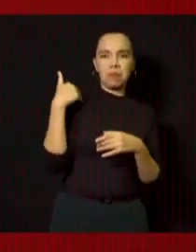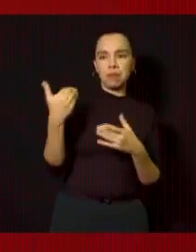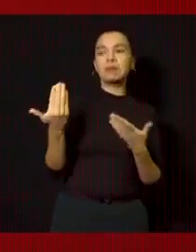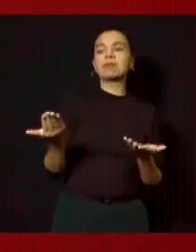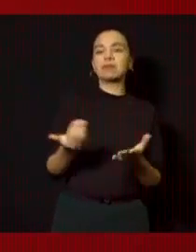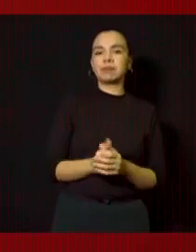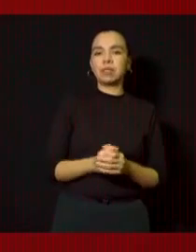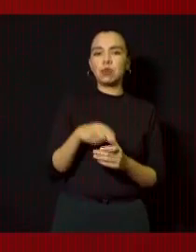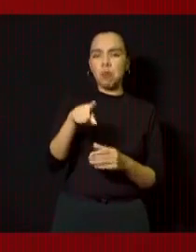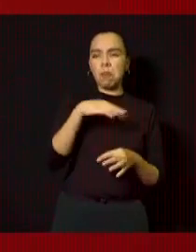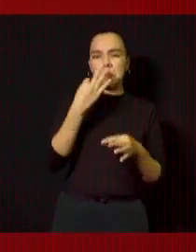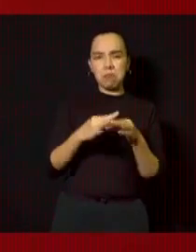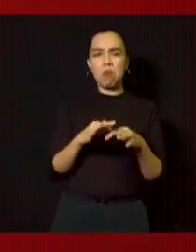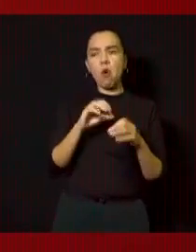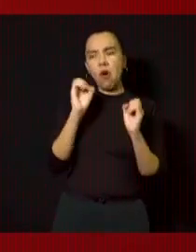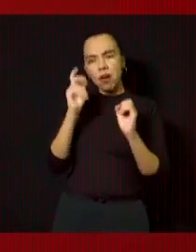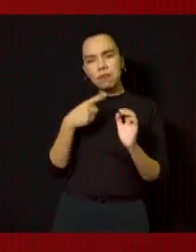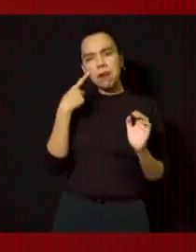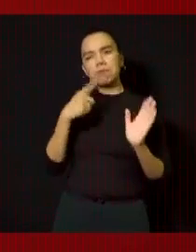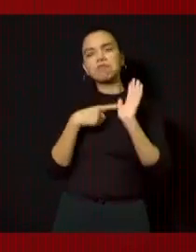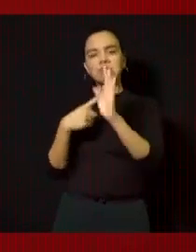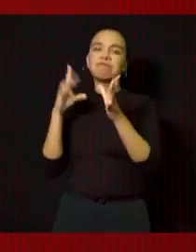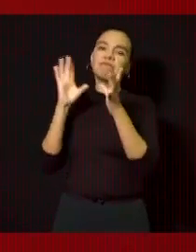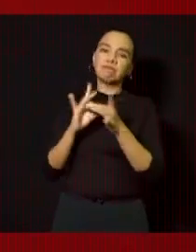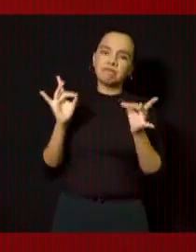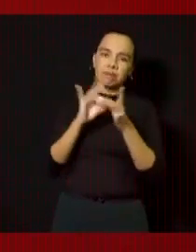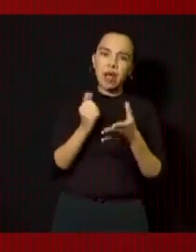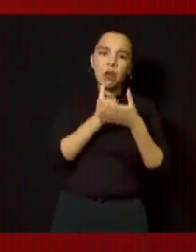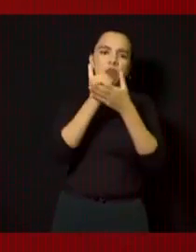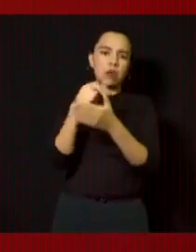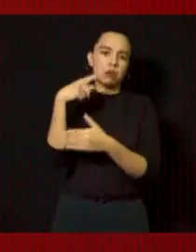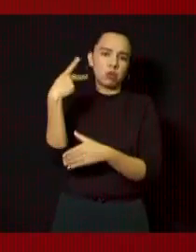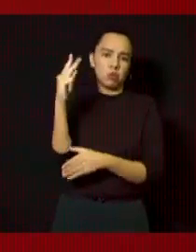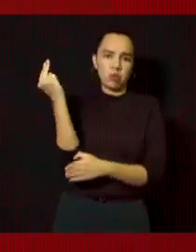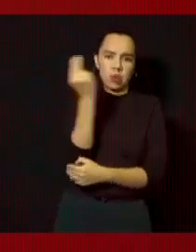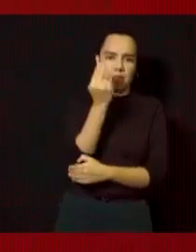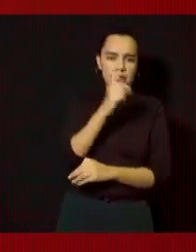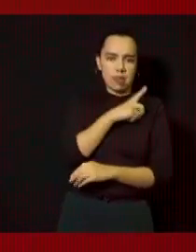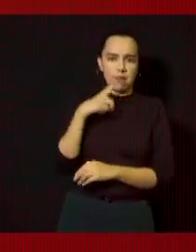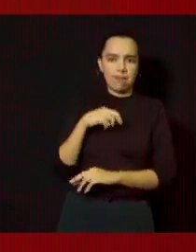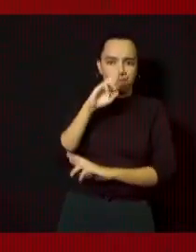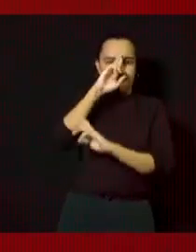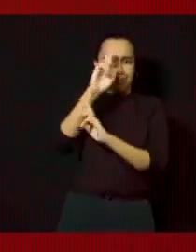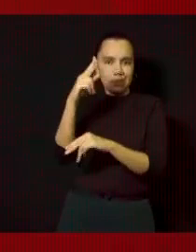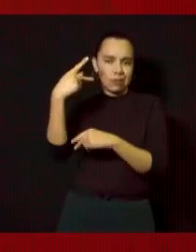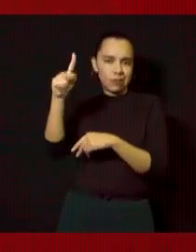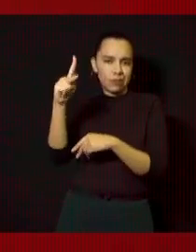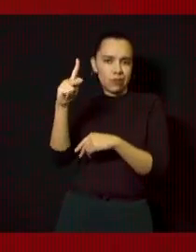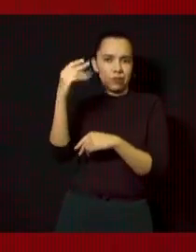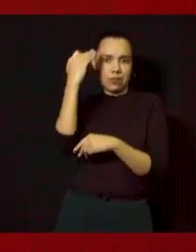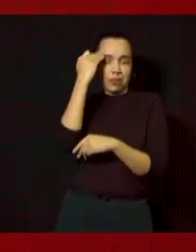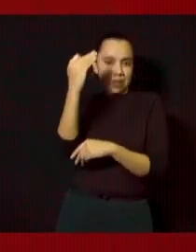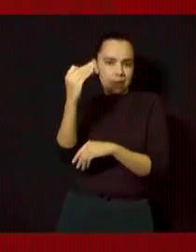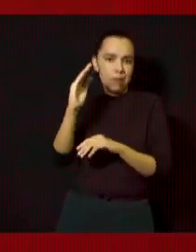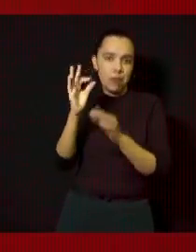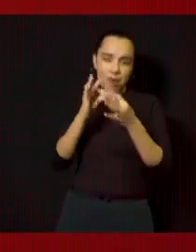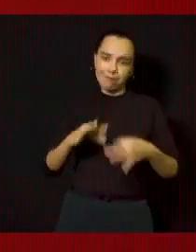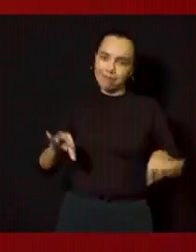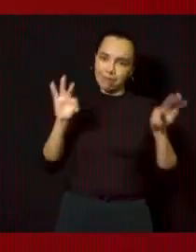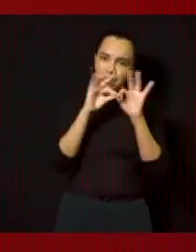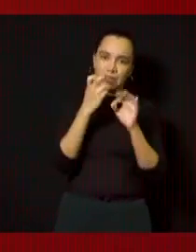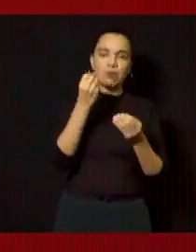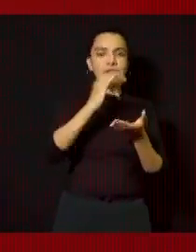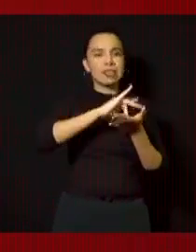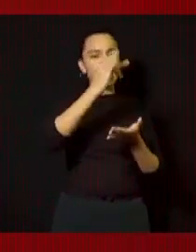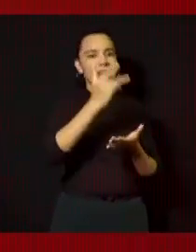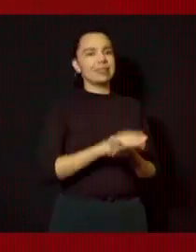listo para ofrecerle y ayudarle con la necesidad que tiene. Hay que respetar los momentos de la gente también. Muy importante. Muchas gracias,